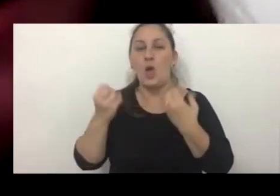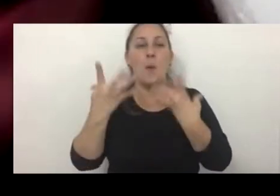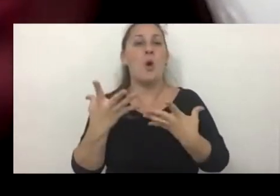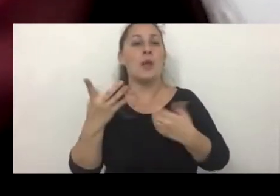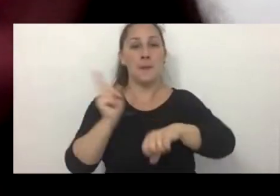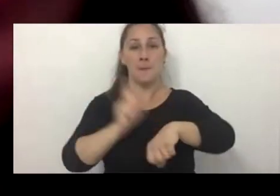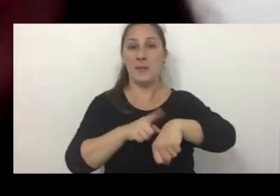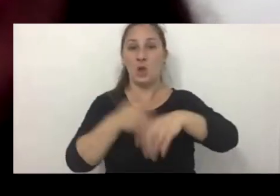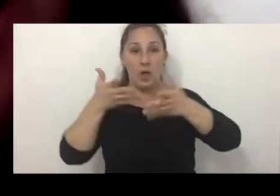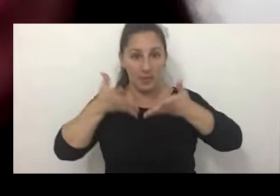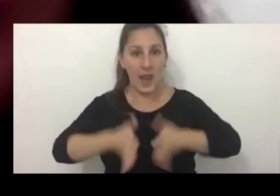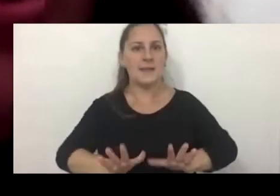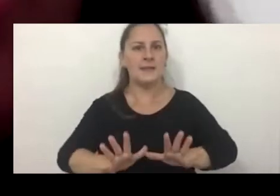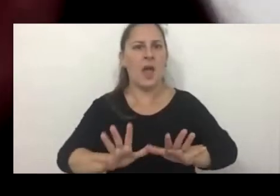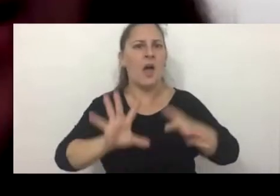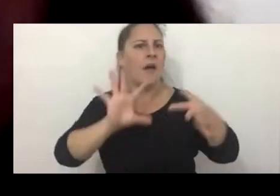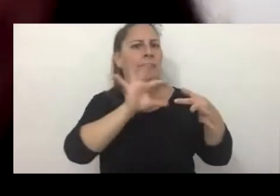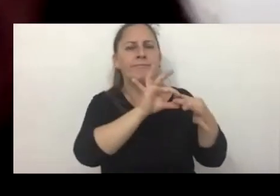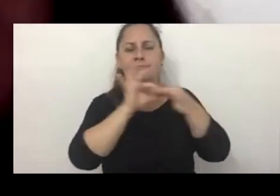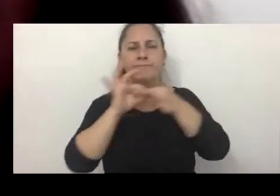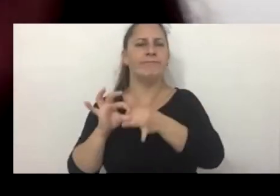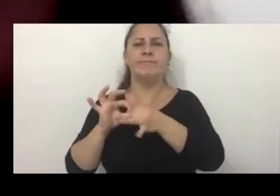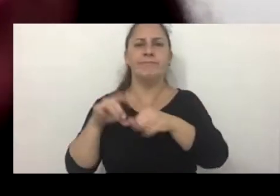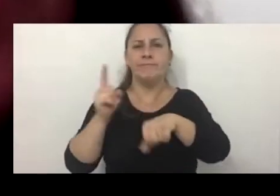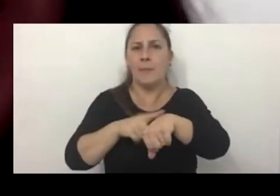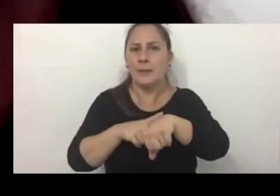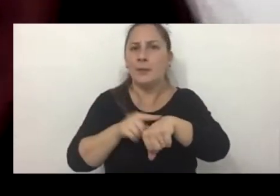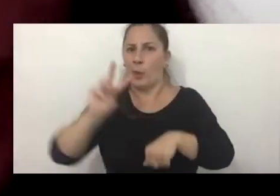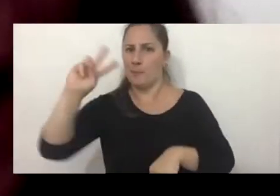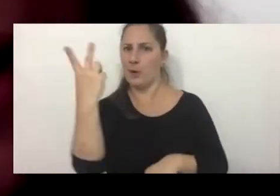una disminución real de la tasa de mortalidad